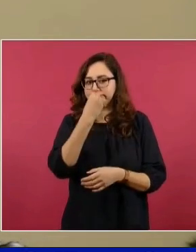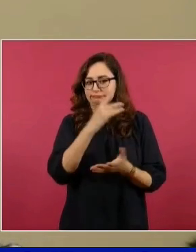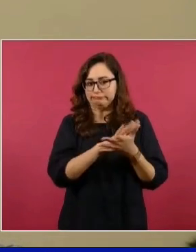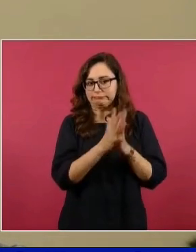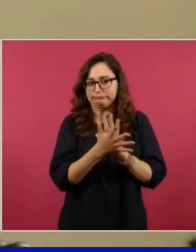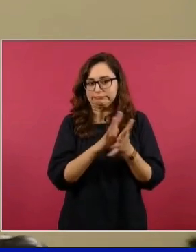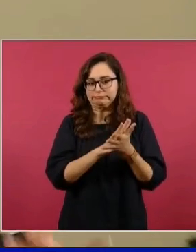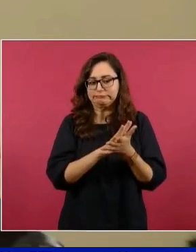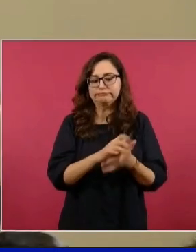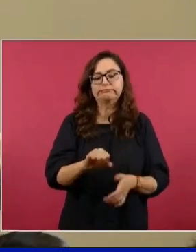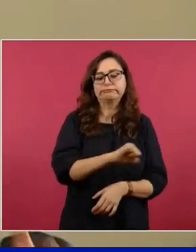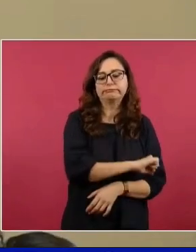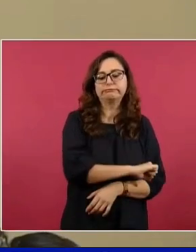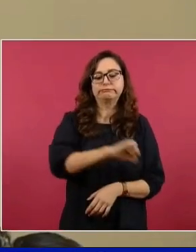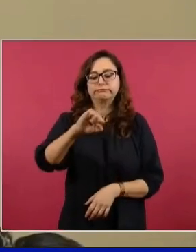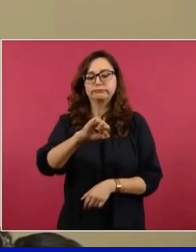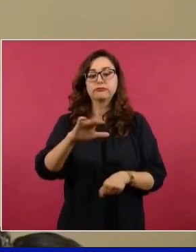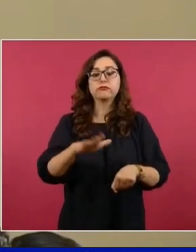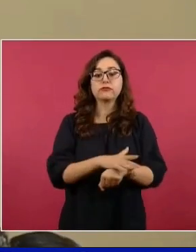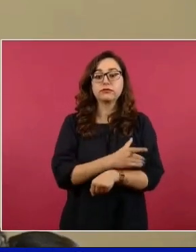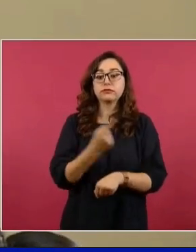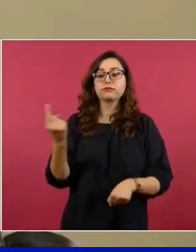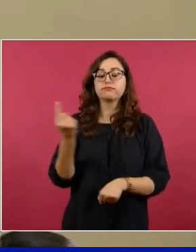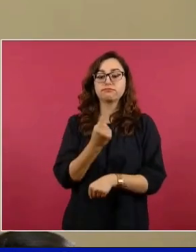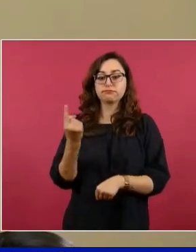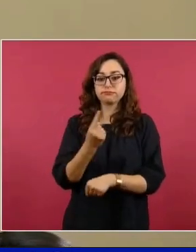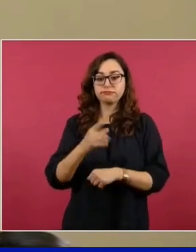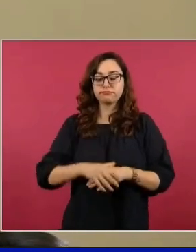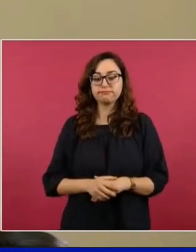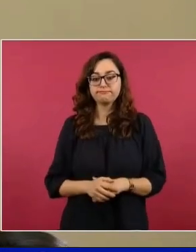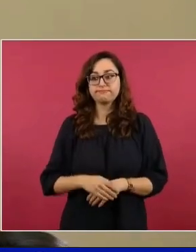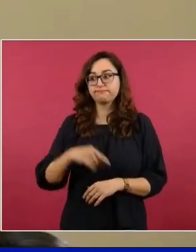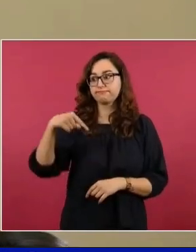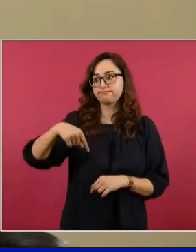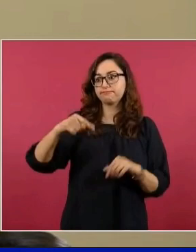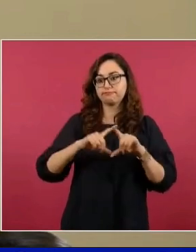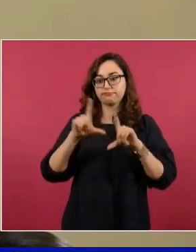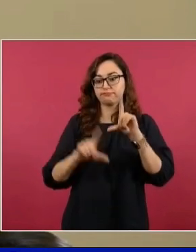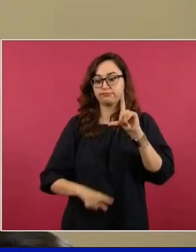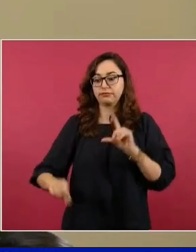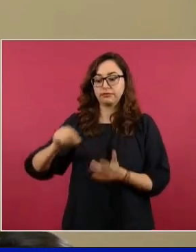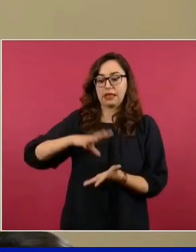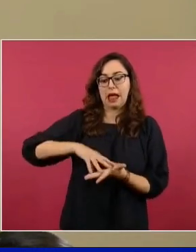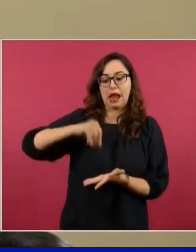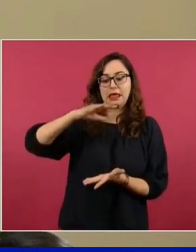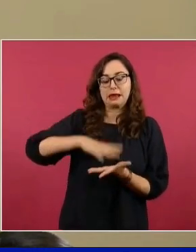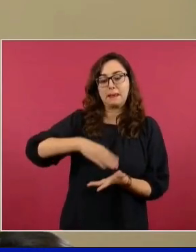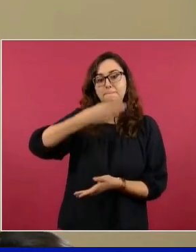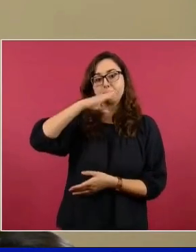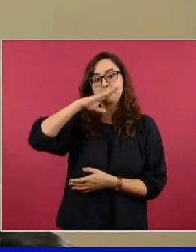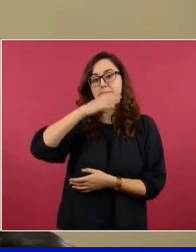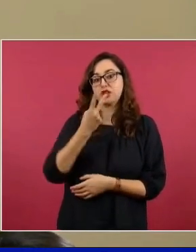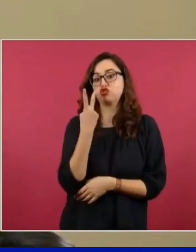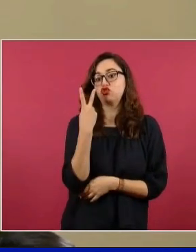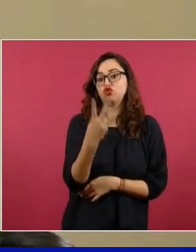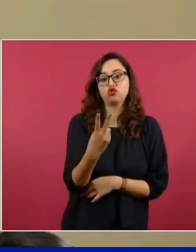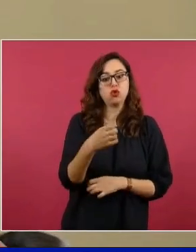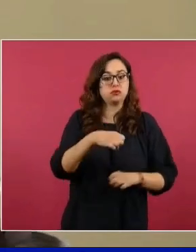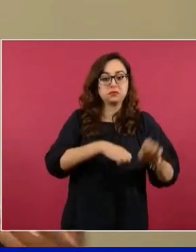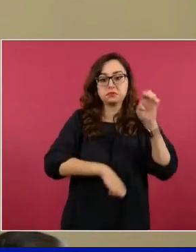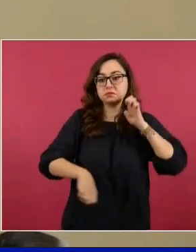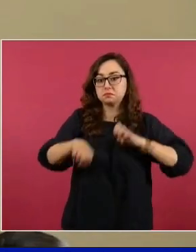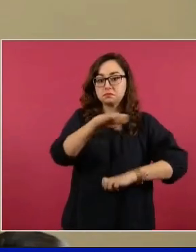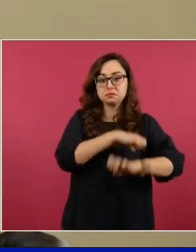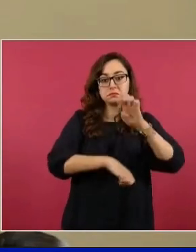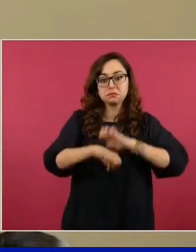son 2 empresas que tienen el duopolio de la harina de maíz, que es esencial para